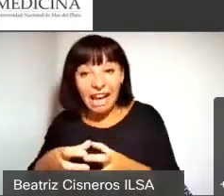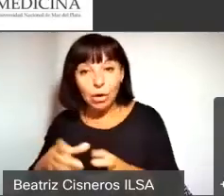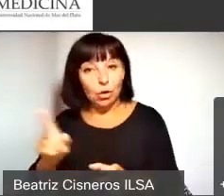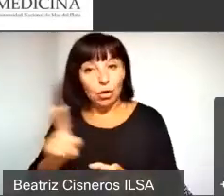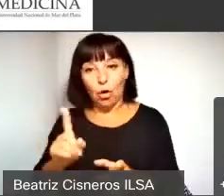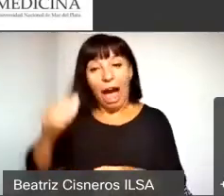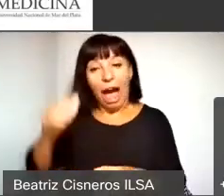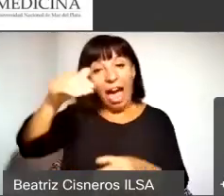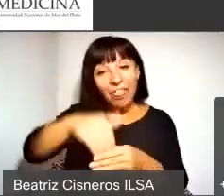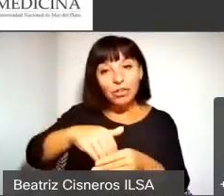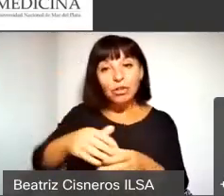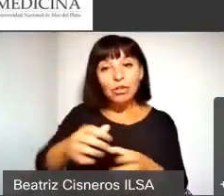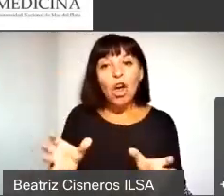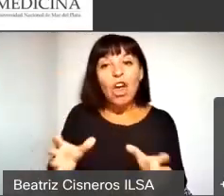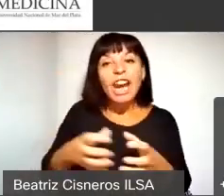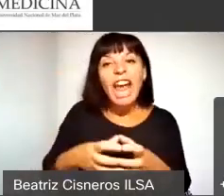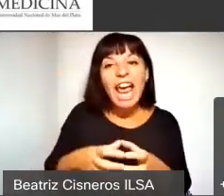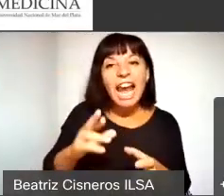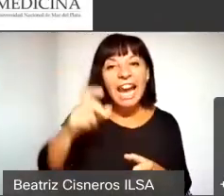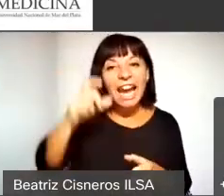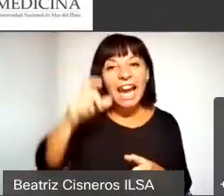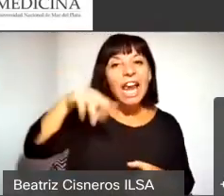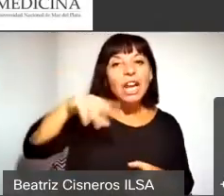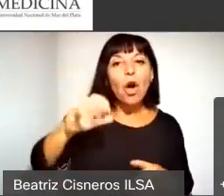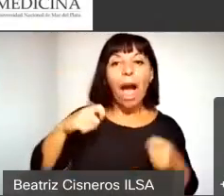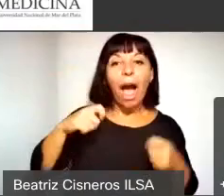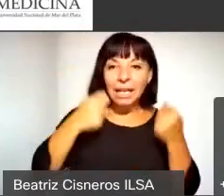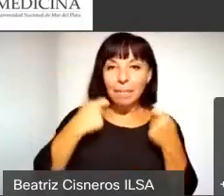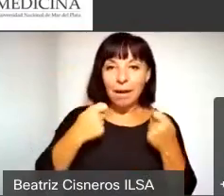los animales, somos animales.